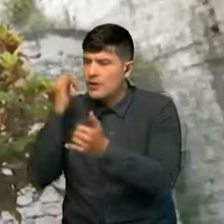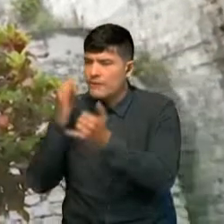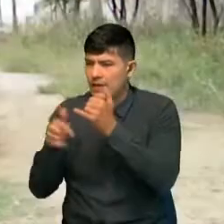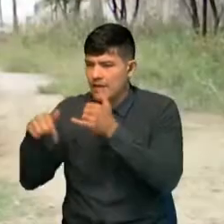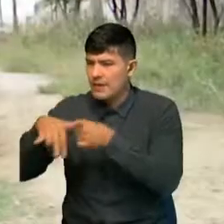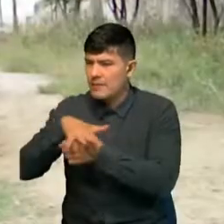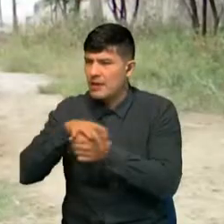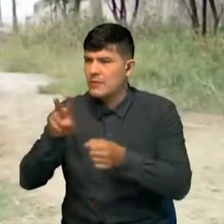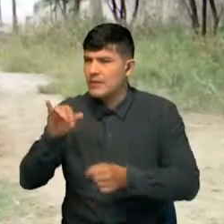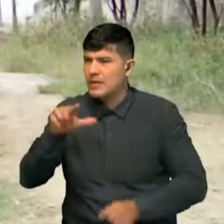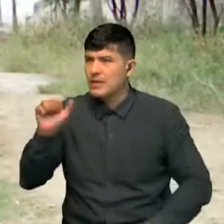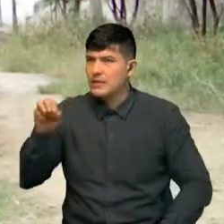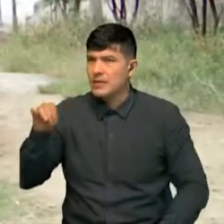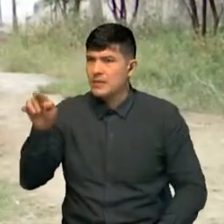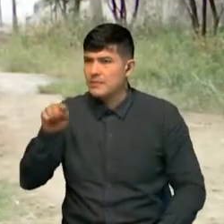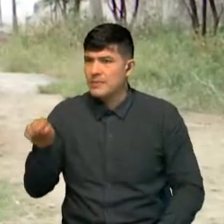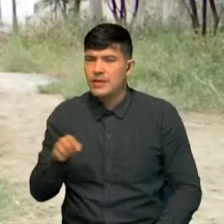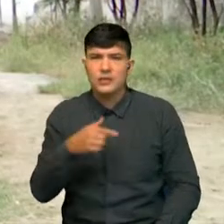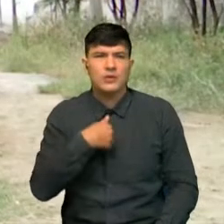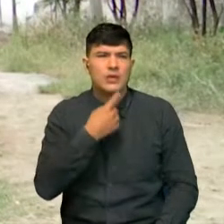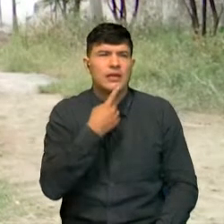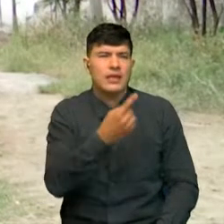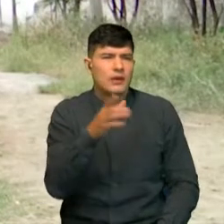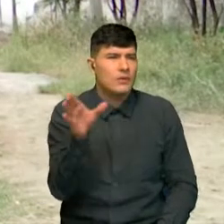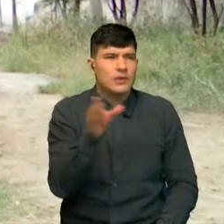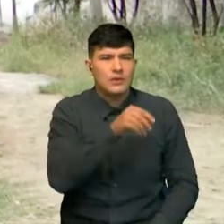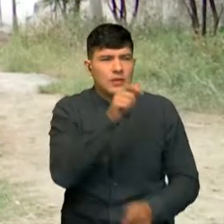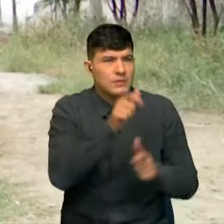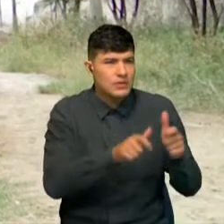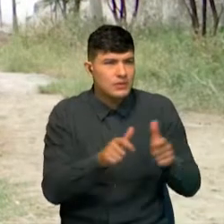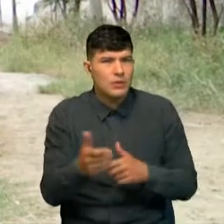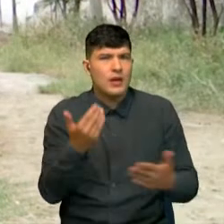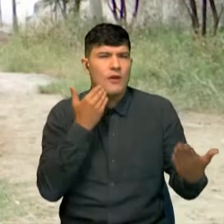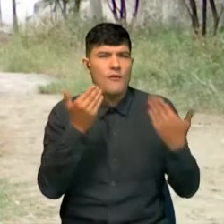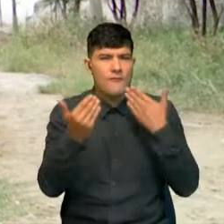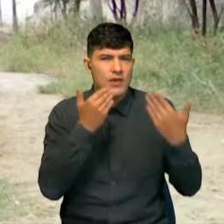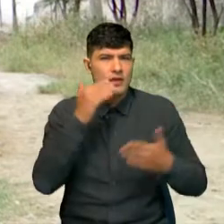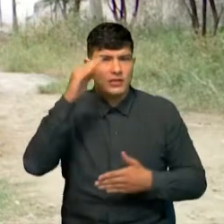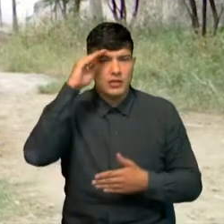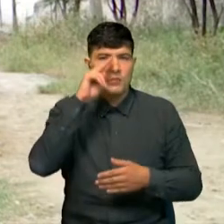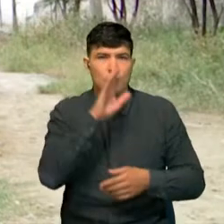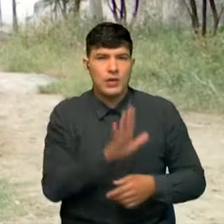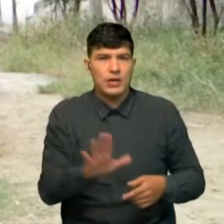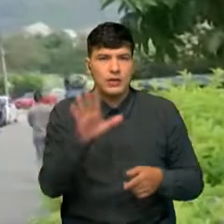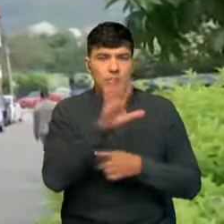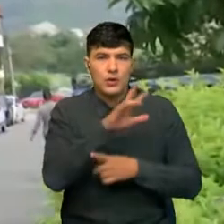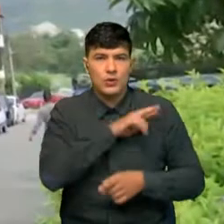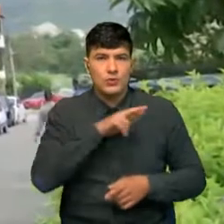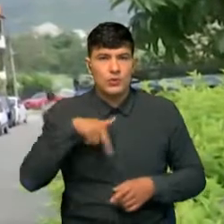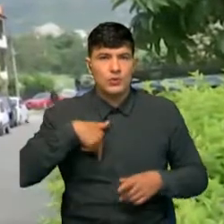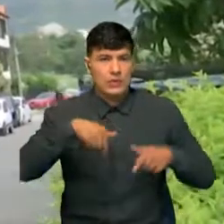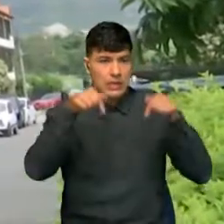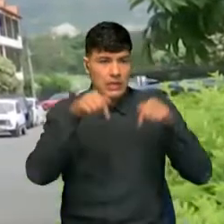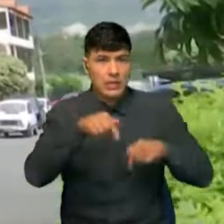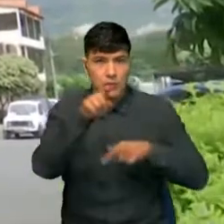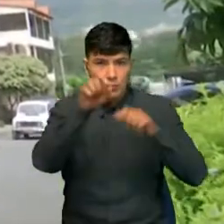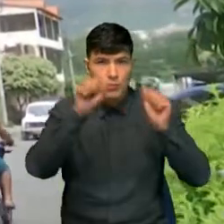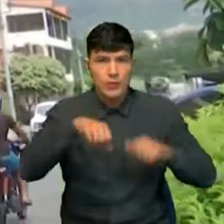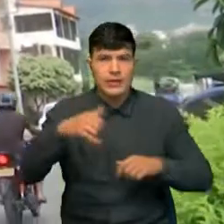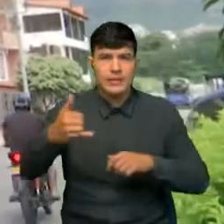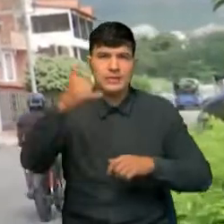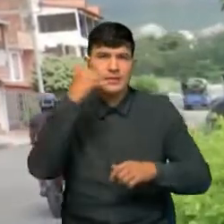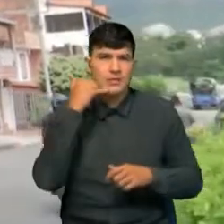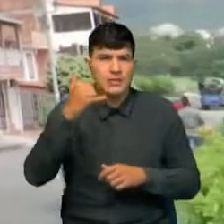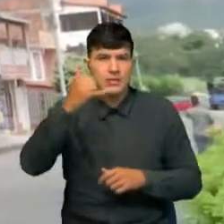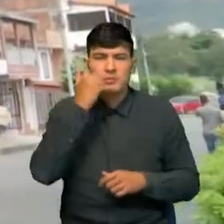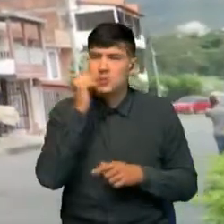sector de Villampis? Decirle a los televidentes que confíen en la Policía Nacional, sí, que nosotros tenemos canales para escucharle